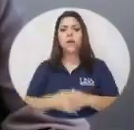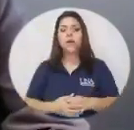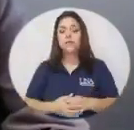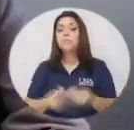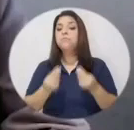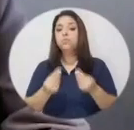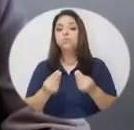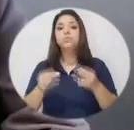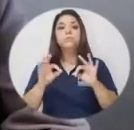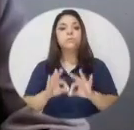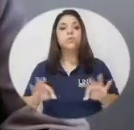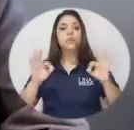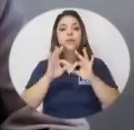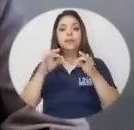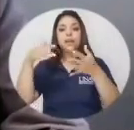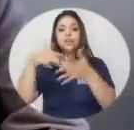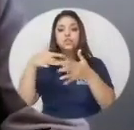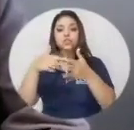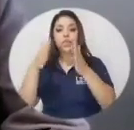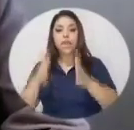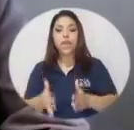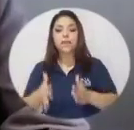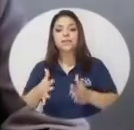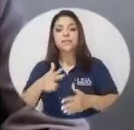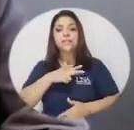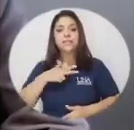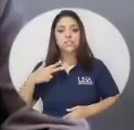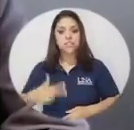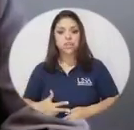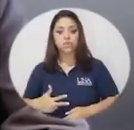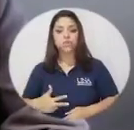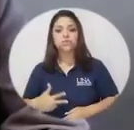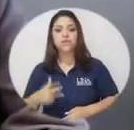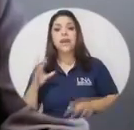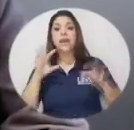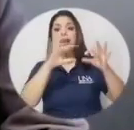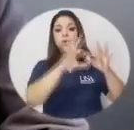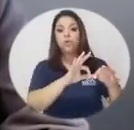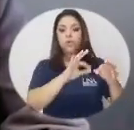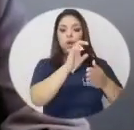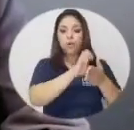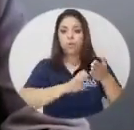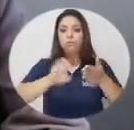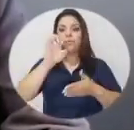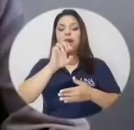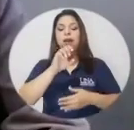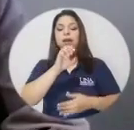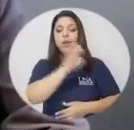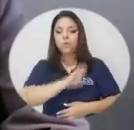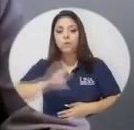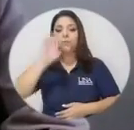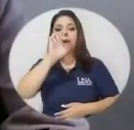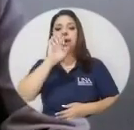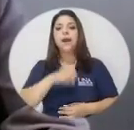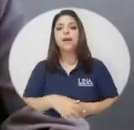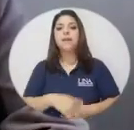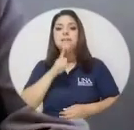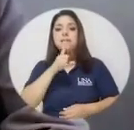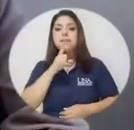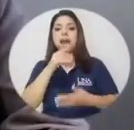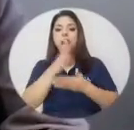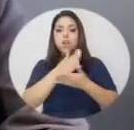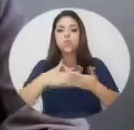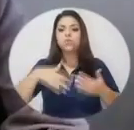en términos culturales, una cantidad importante de estudiantes chinos en la Unión Europea, y en términos, por ejemplo,